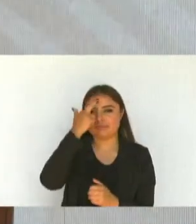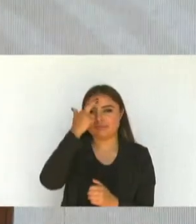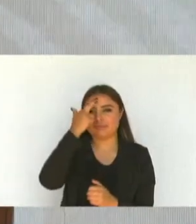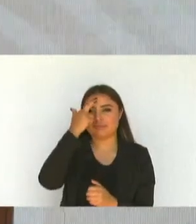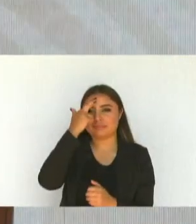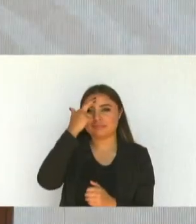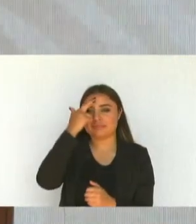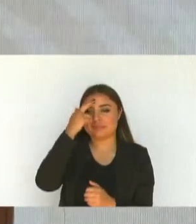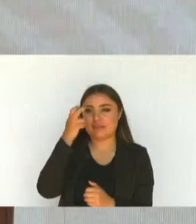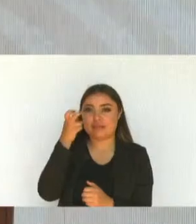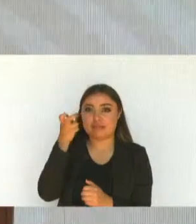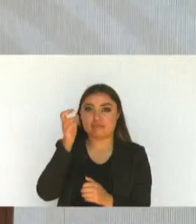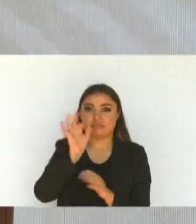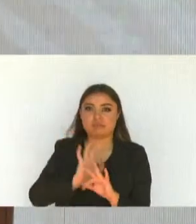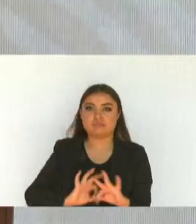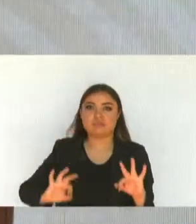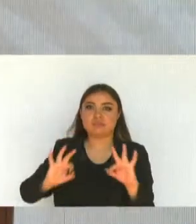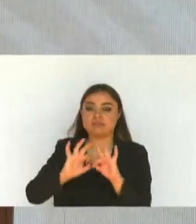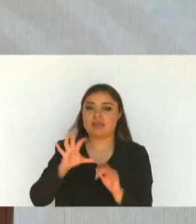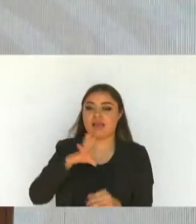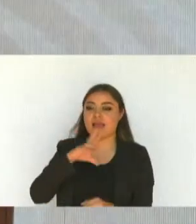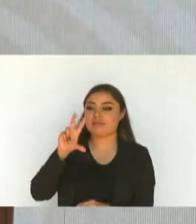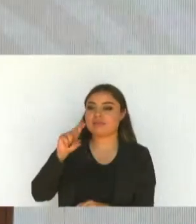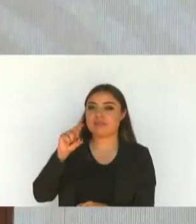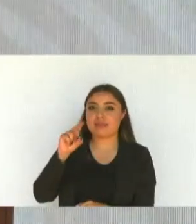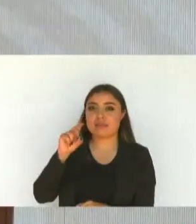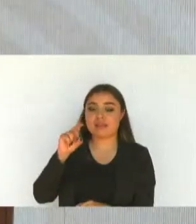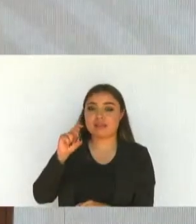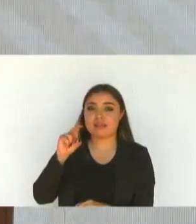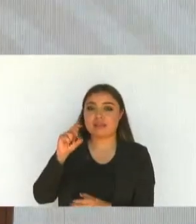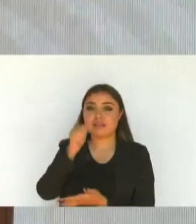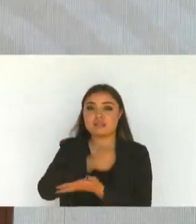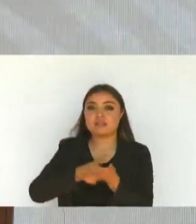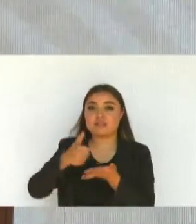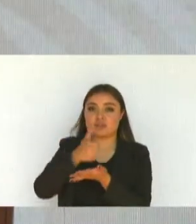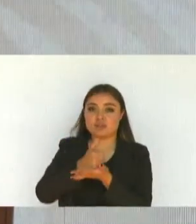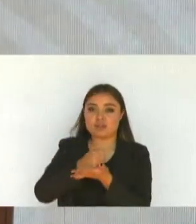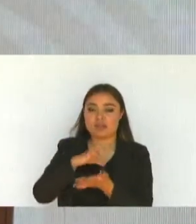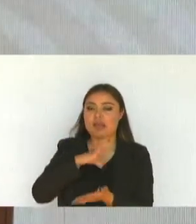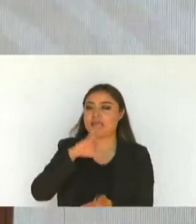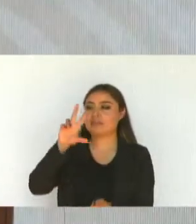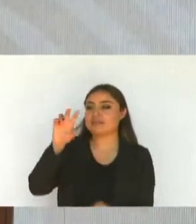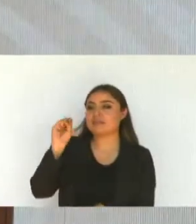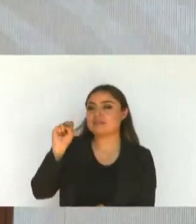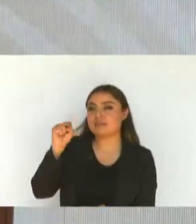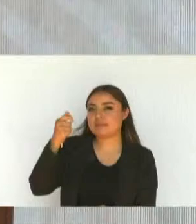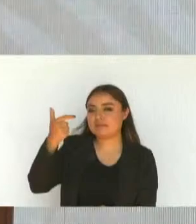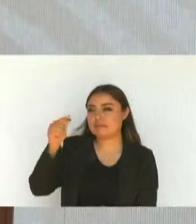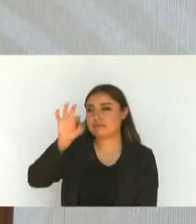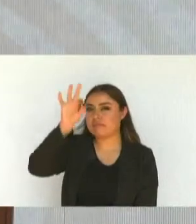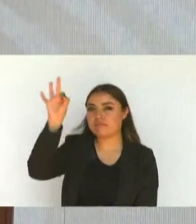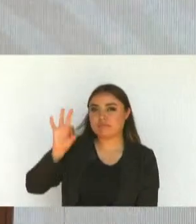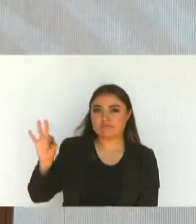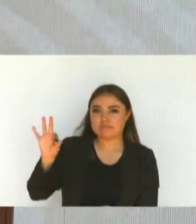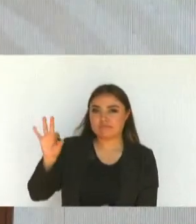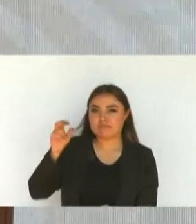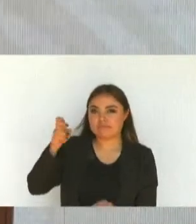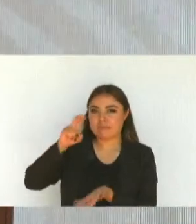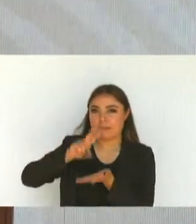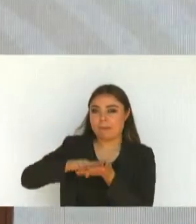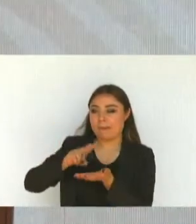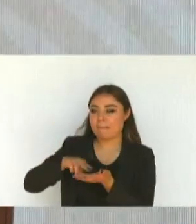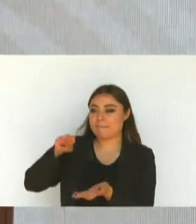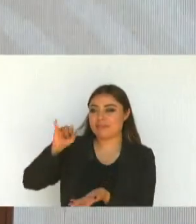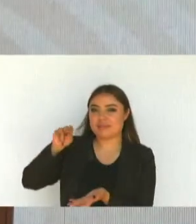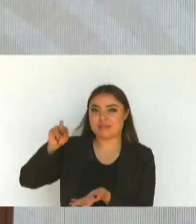muy revelador. Los 30 municipios que registran el 67% del valor de la producción minera